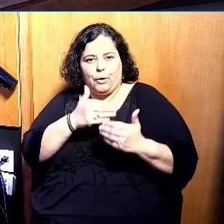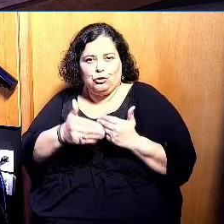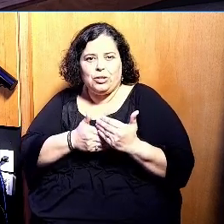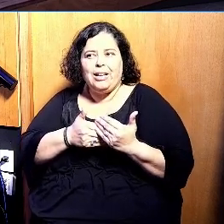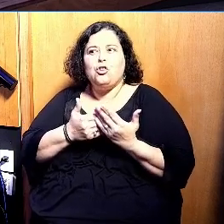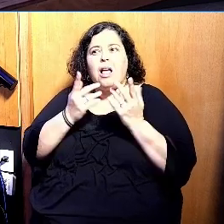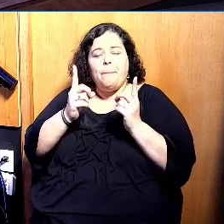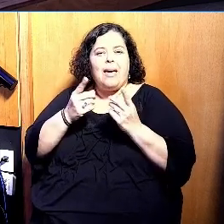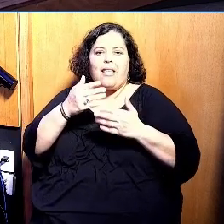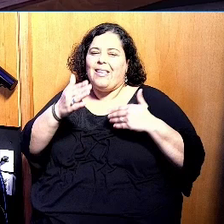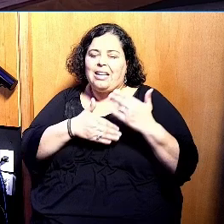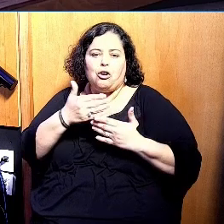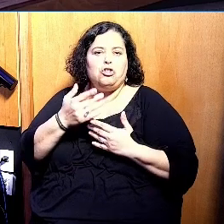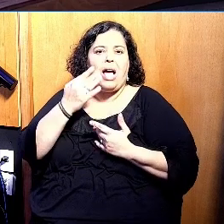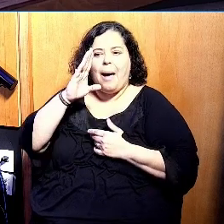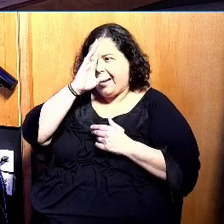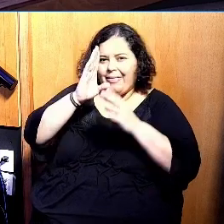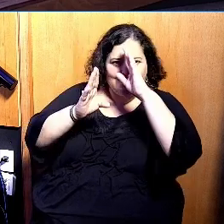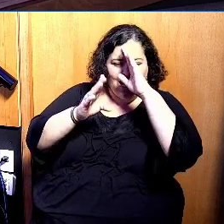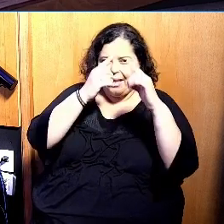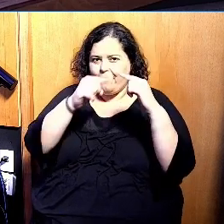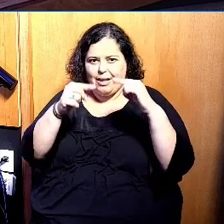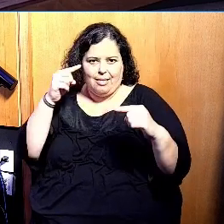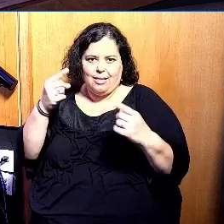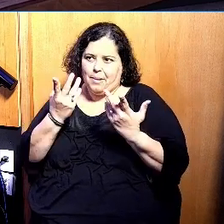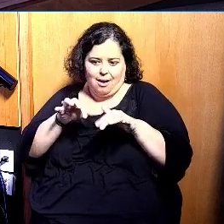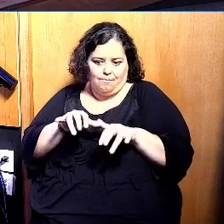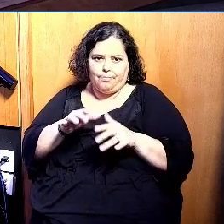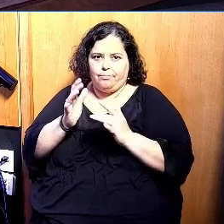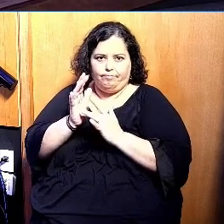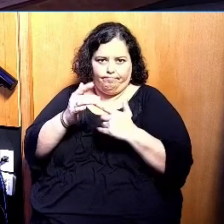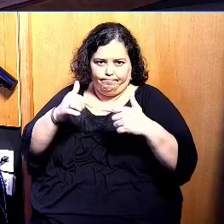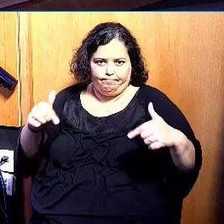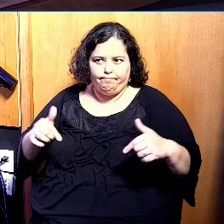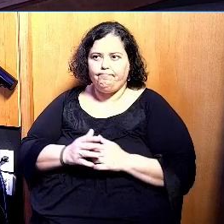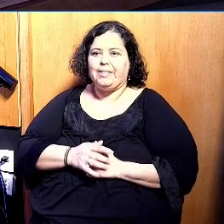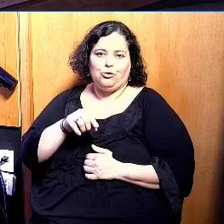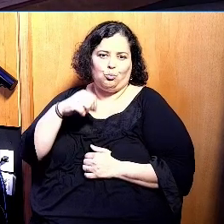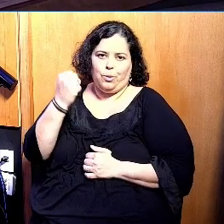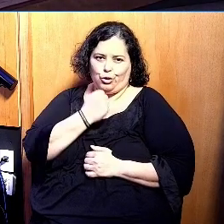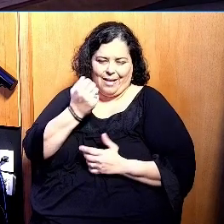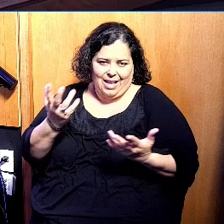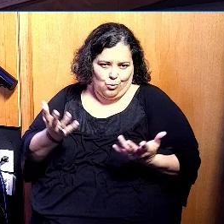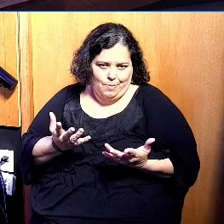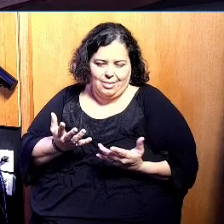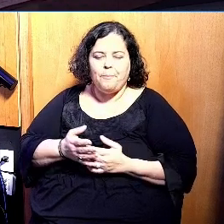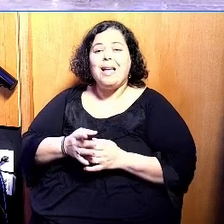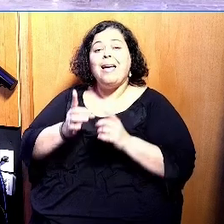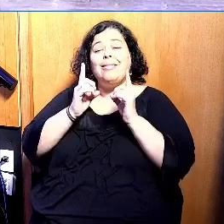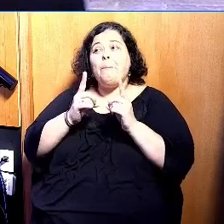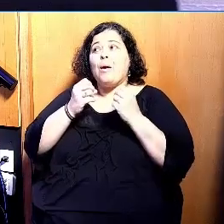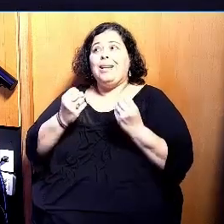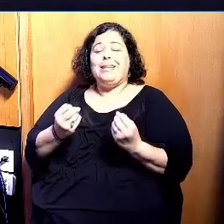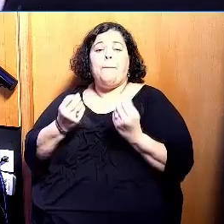competencias para la ciudadanía digital, que hoy en día es súper importante. Y después un poco el impacto que ha